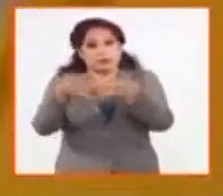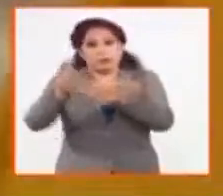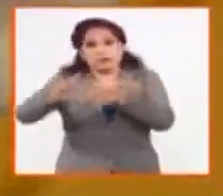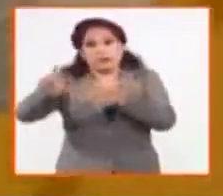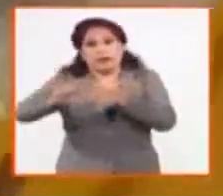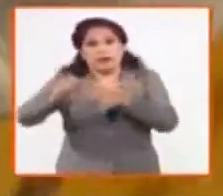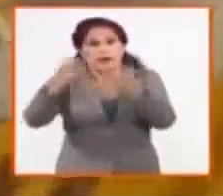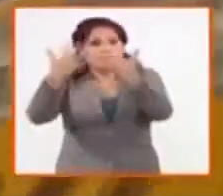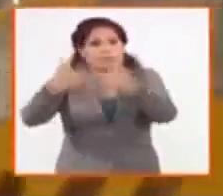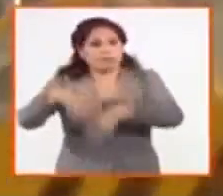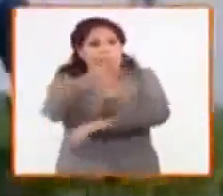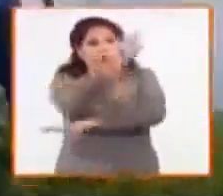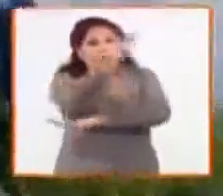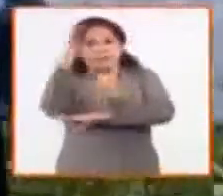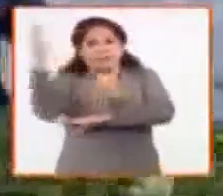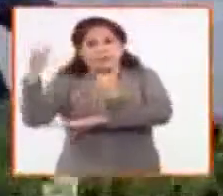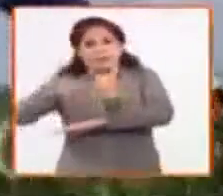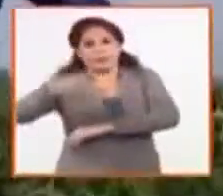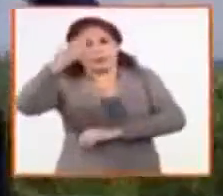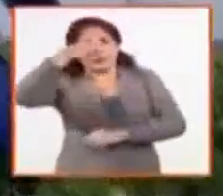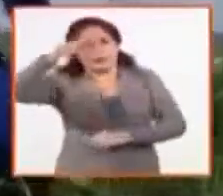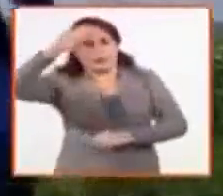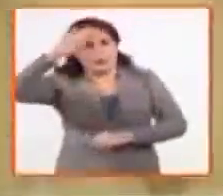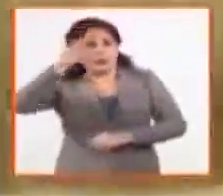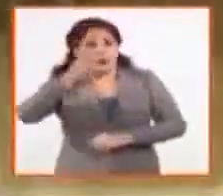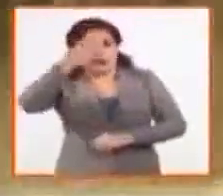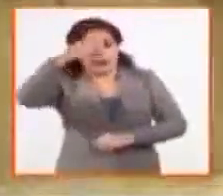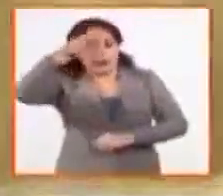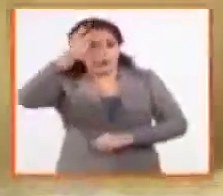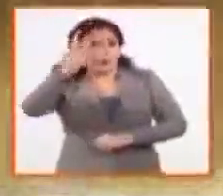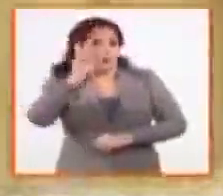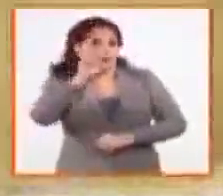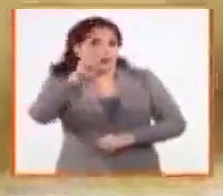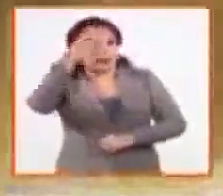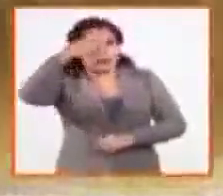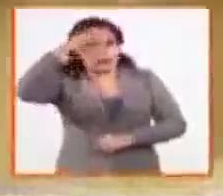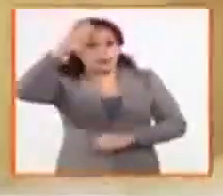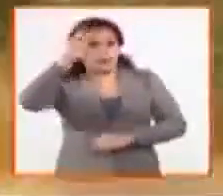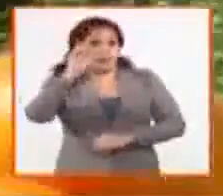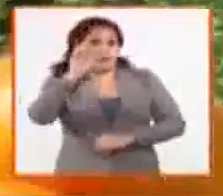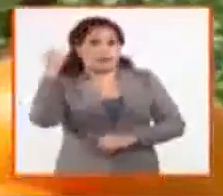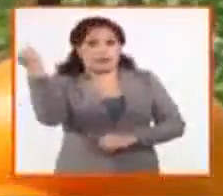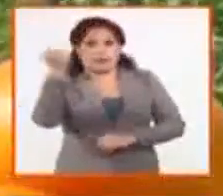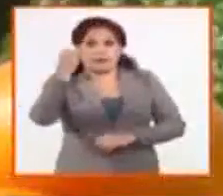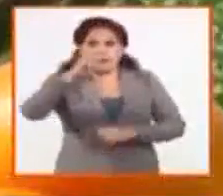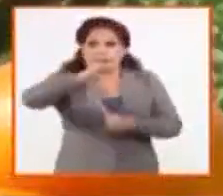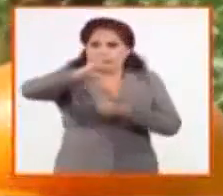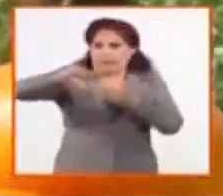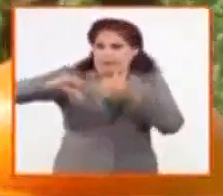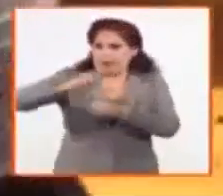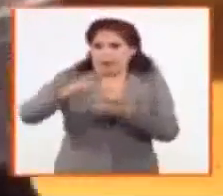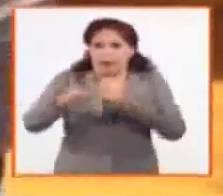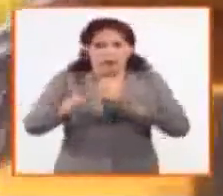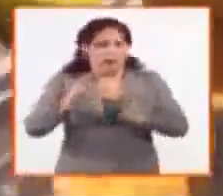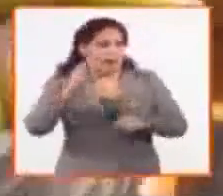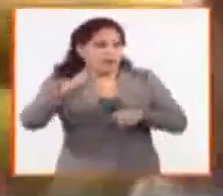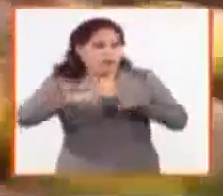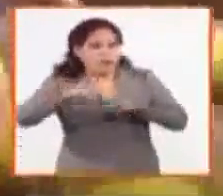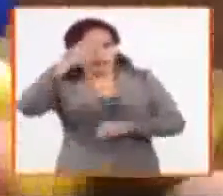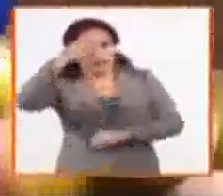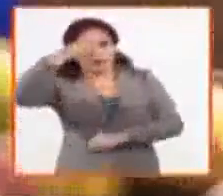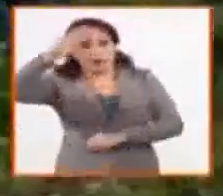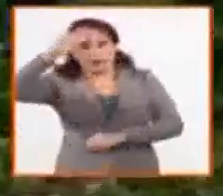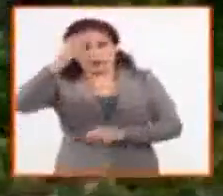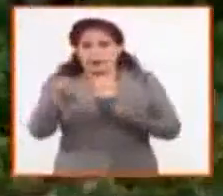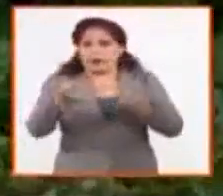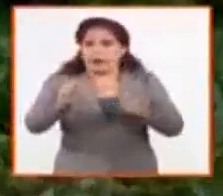y forestales en el país. Cubavisión, Cubavisión Internacional, Canal Caribe, Radio Rebelde, Radio Habana Cuba, los canales